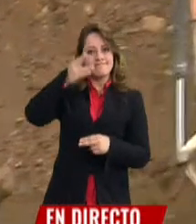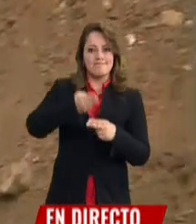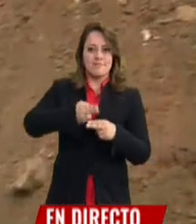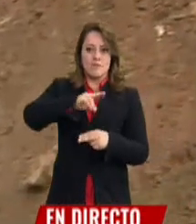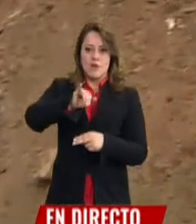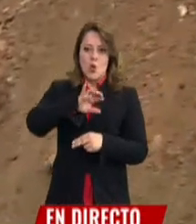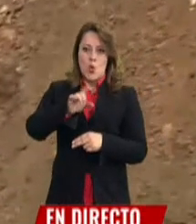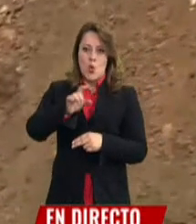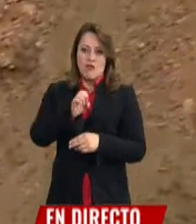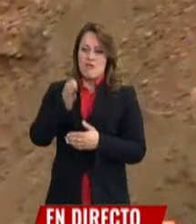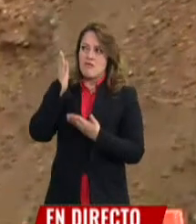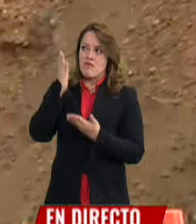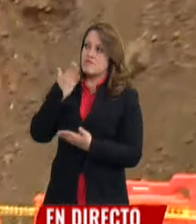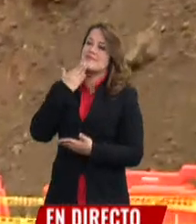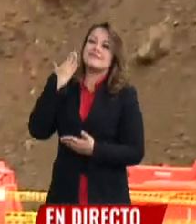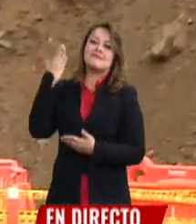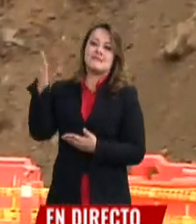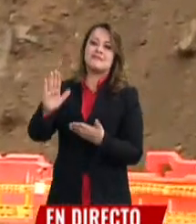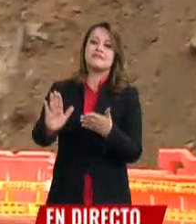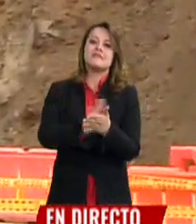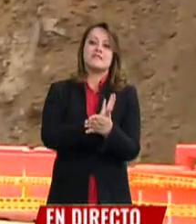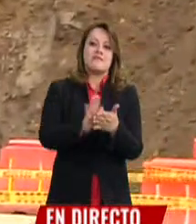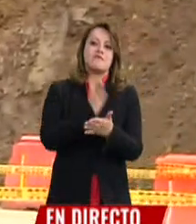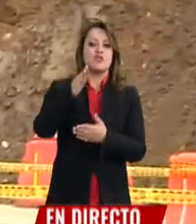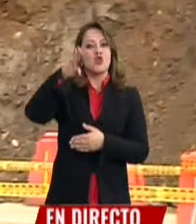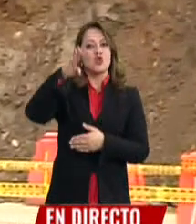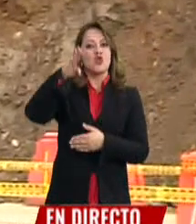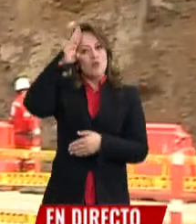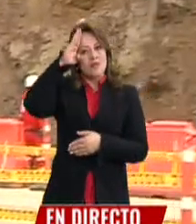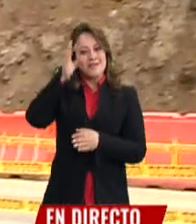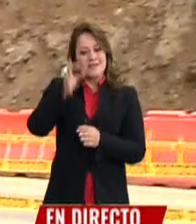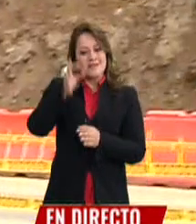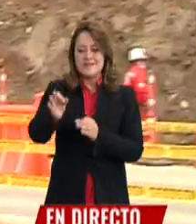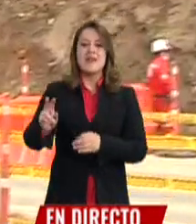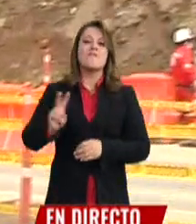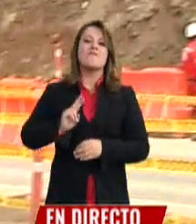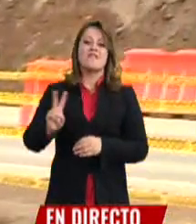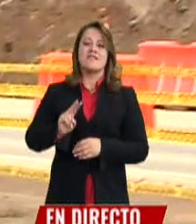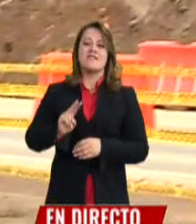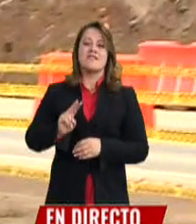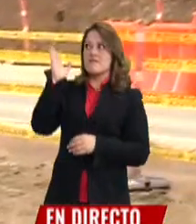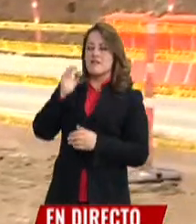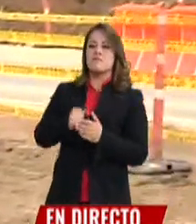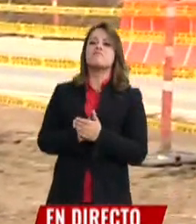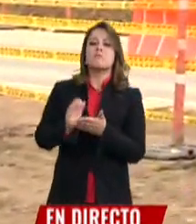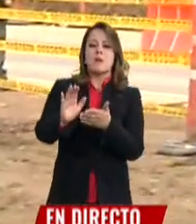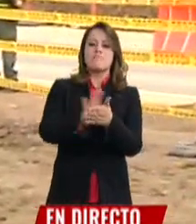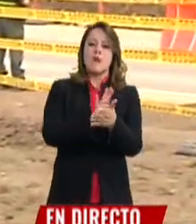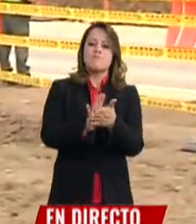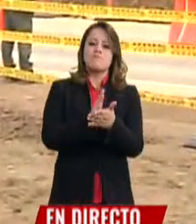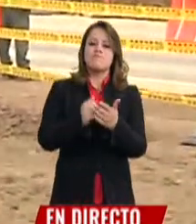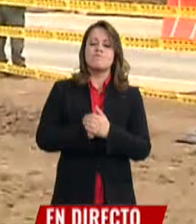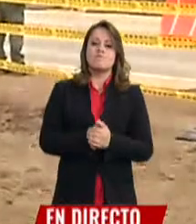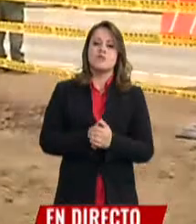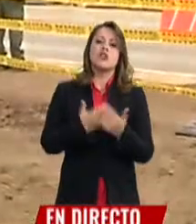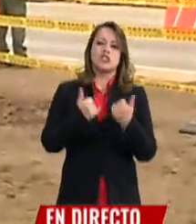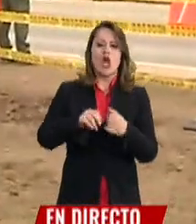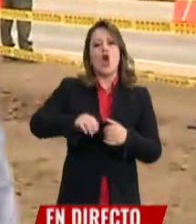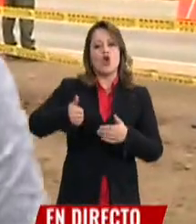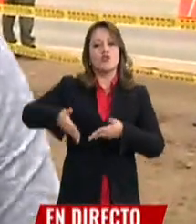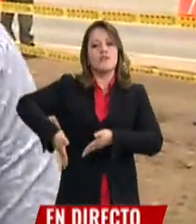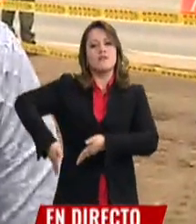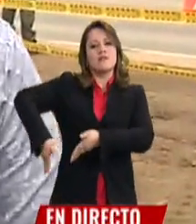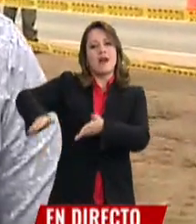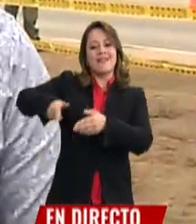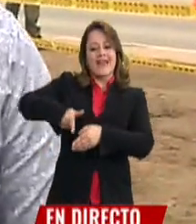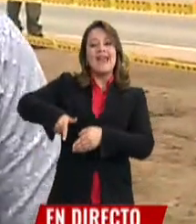Córdoba, comandante del Distrito 6 Norte de la Policía Metropolitana del Valle de Aburrá, quien nos acaba de confirmar pues que fue habilitada una de las